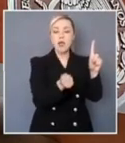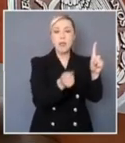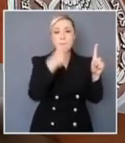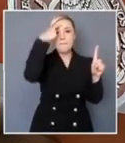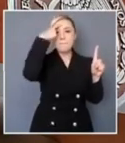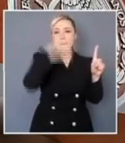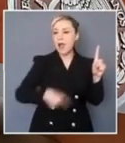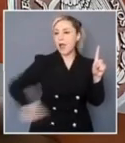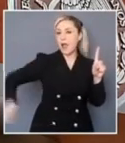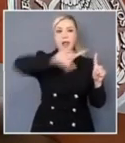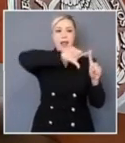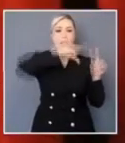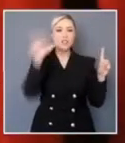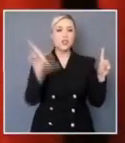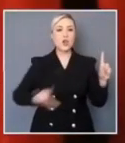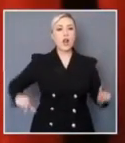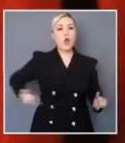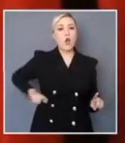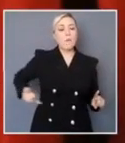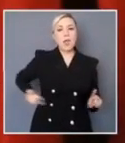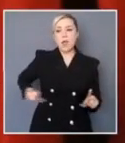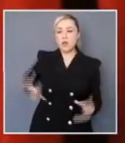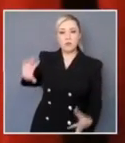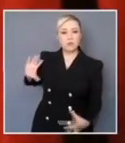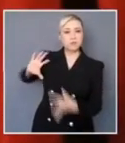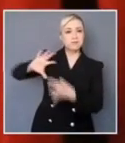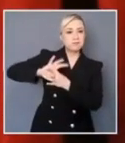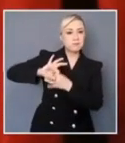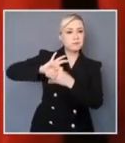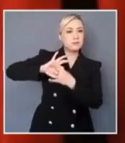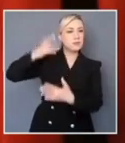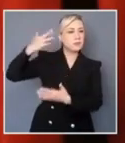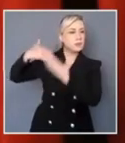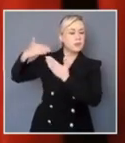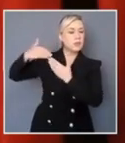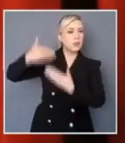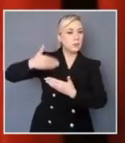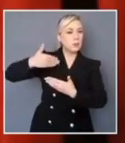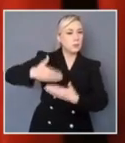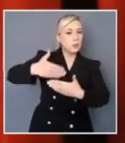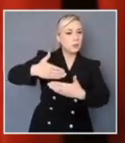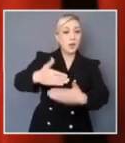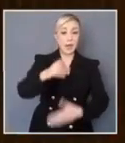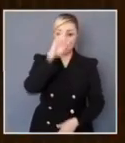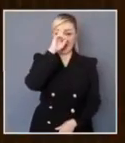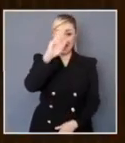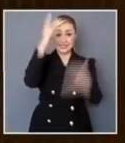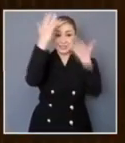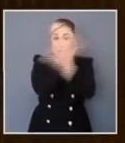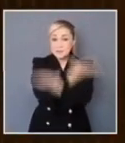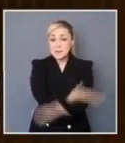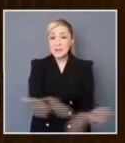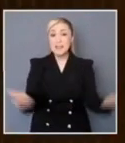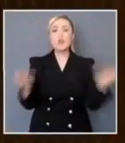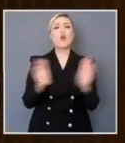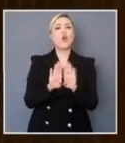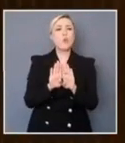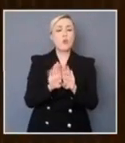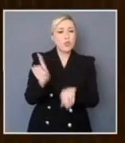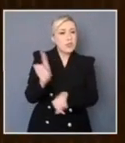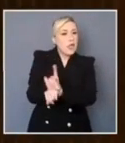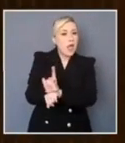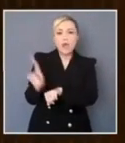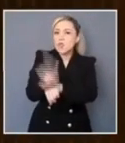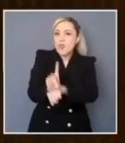nacional. La dignidad se construye día a día, con